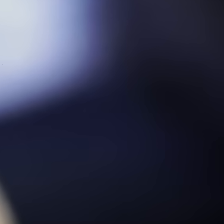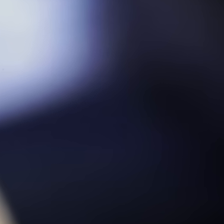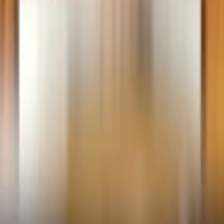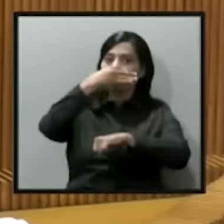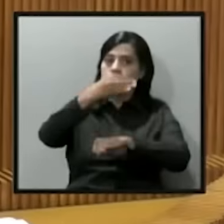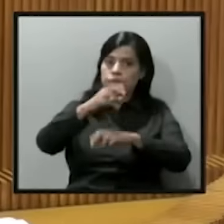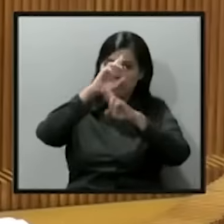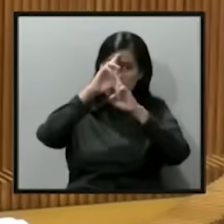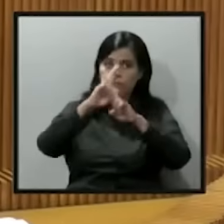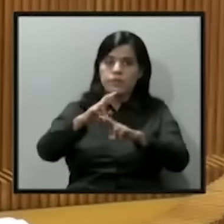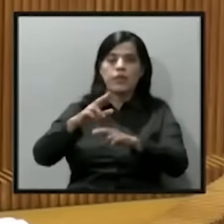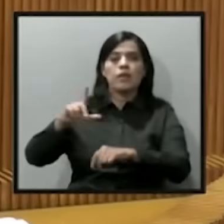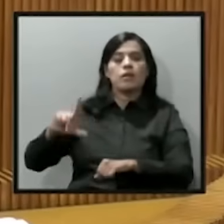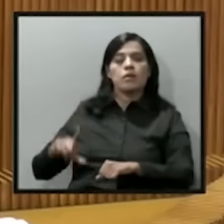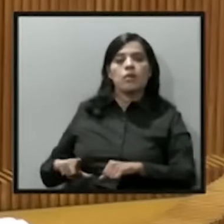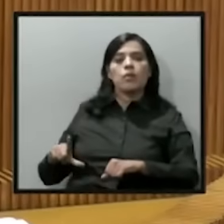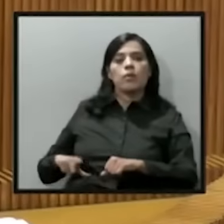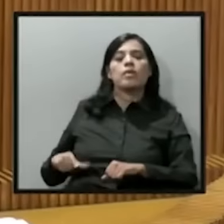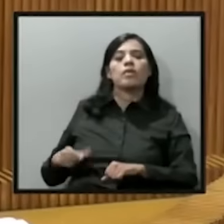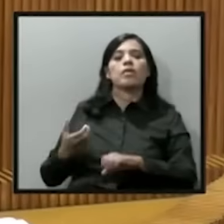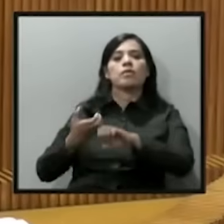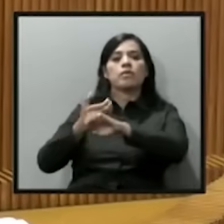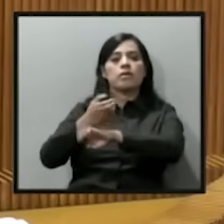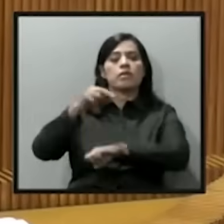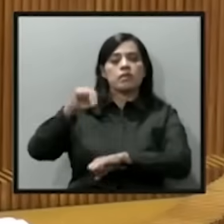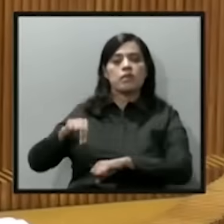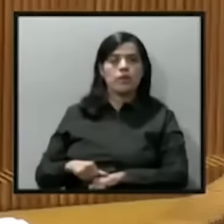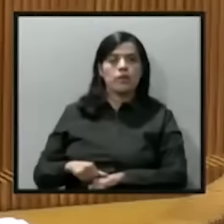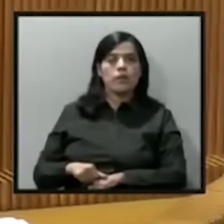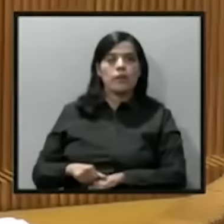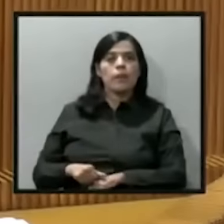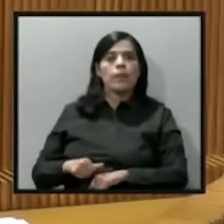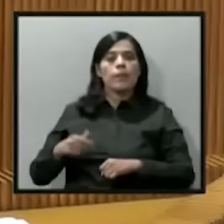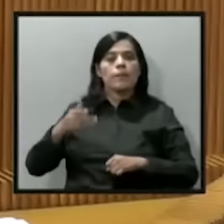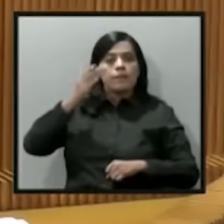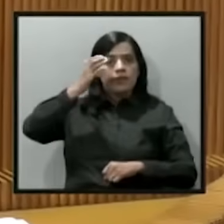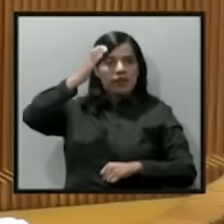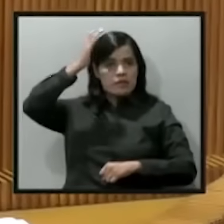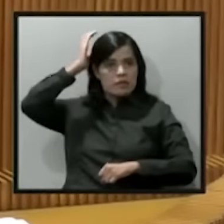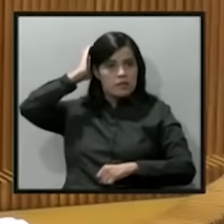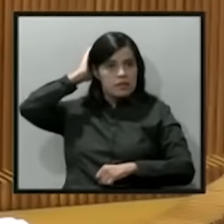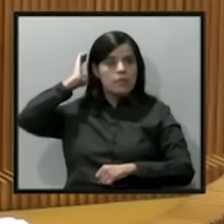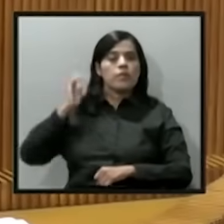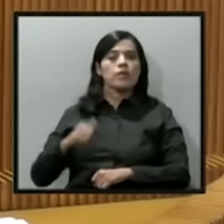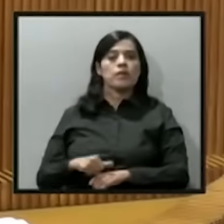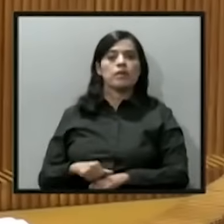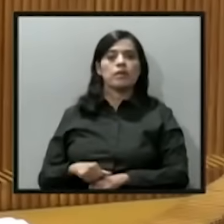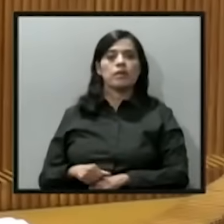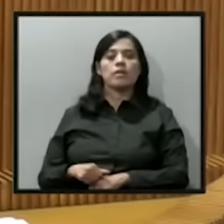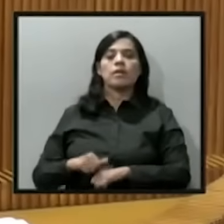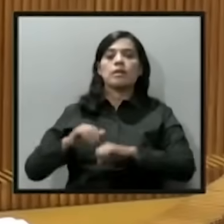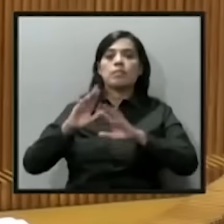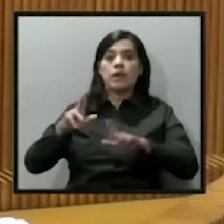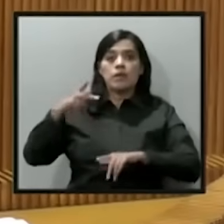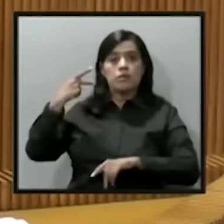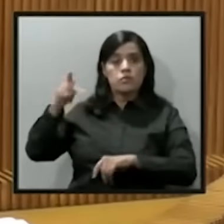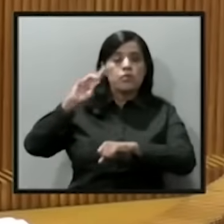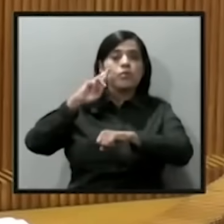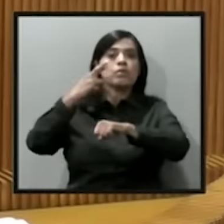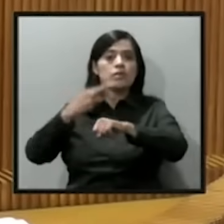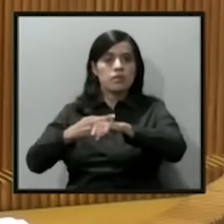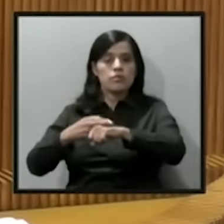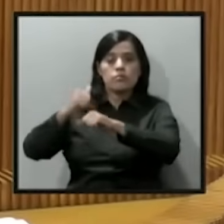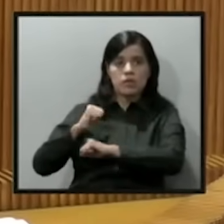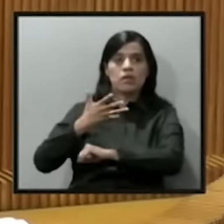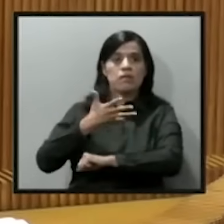derecho. Exhorto al gobernador constitucional del Estado de Nuevo León, ciudadano Samuel Alejandro García Sepúlveda, para que en uso de sus facultades